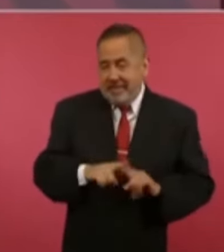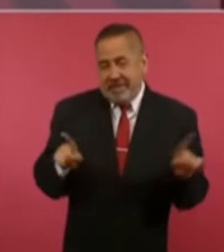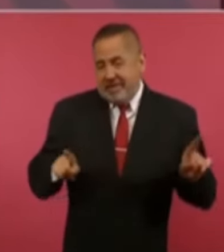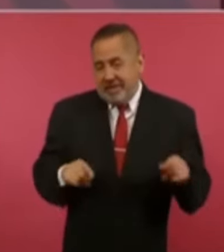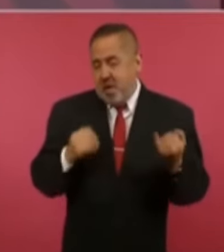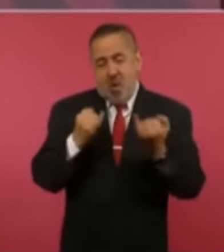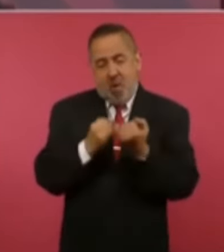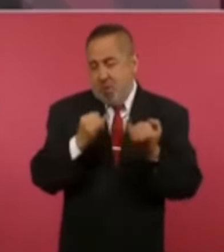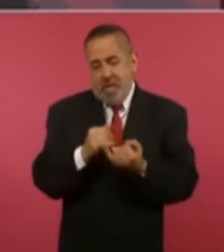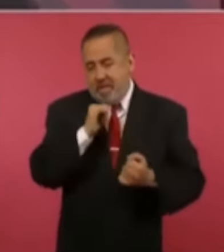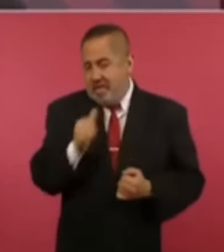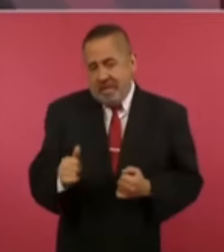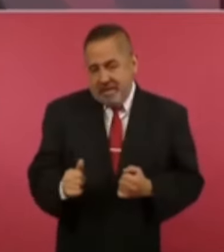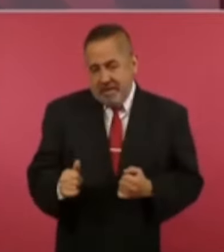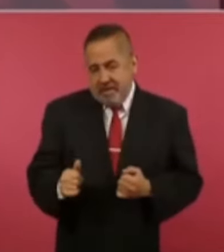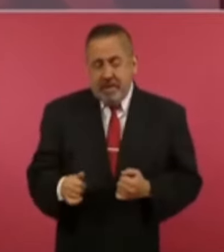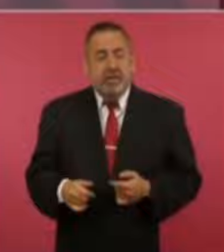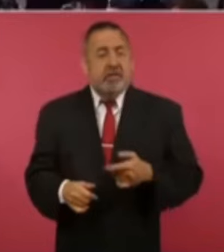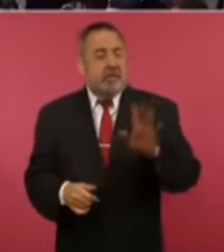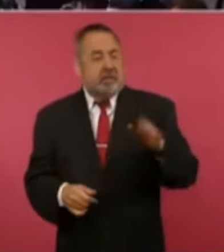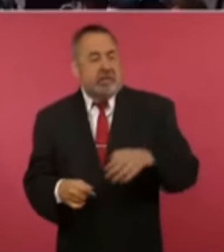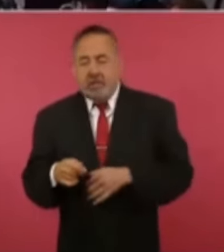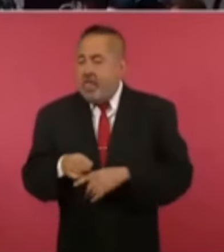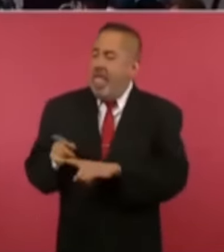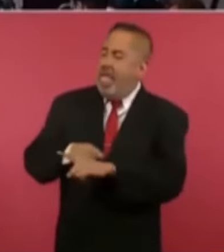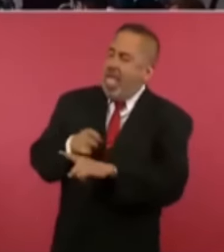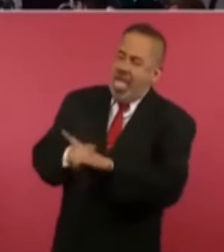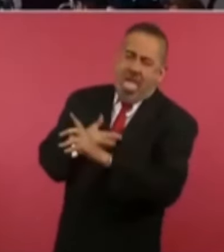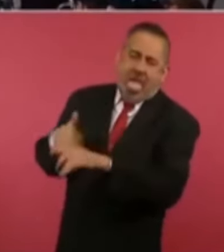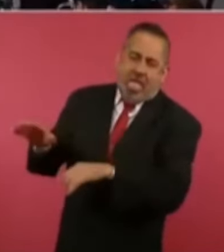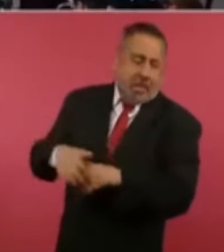Por eso se burlan, pero además los entiendo.